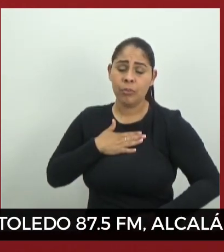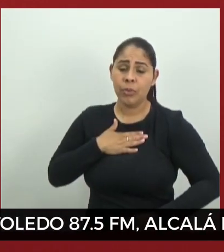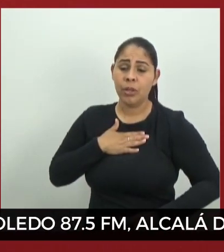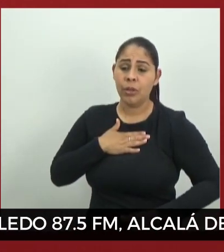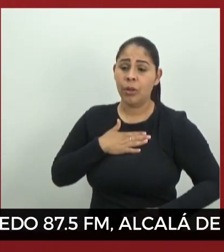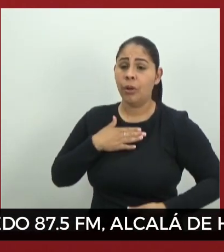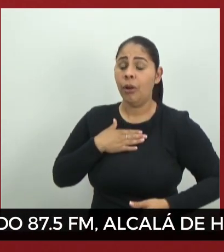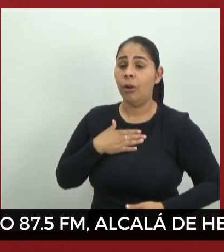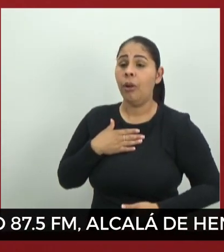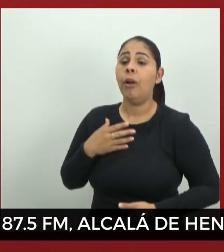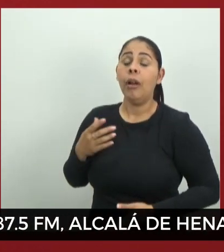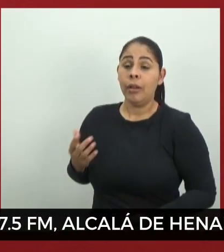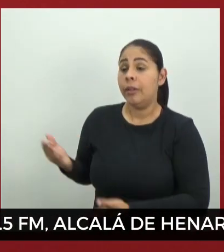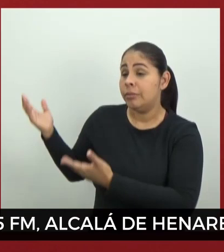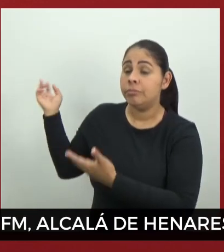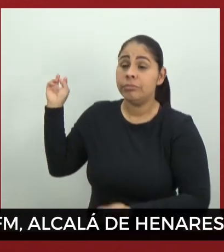déjame añadir una cosa.